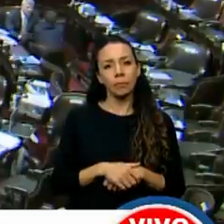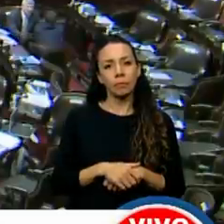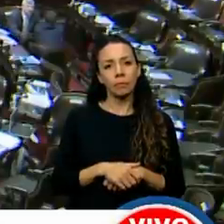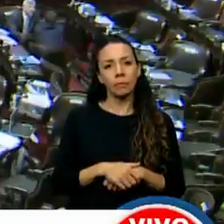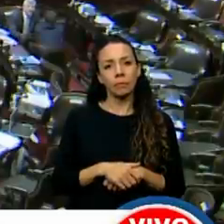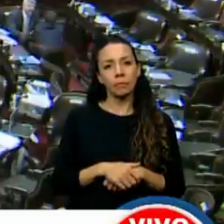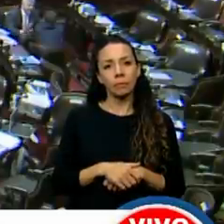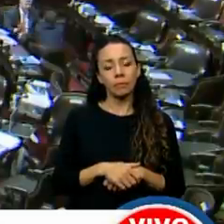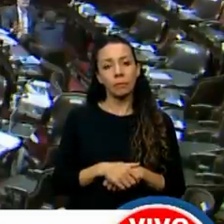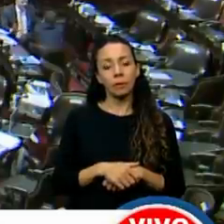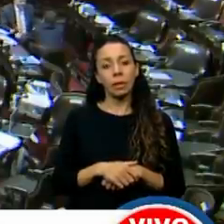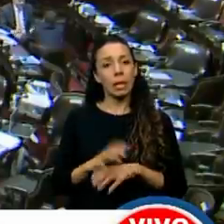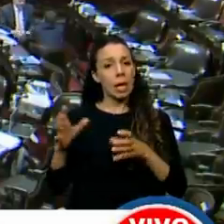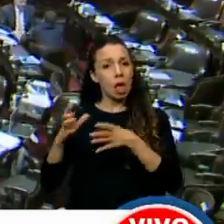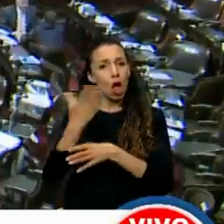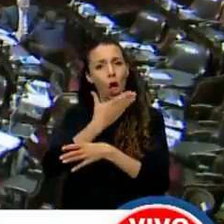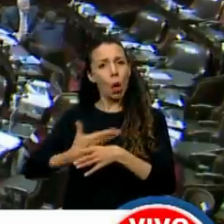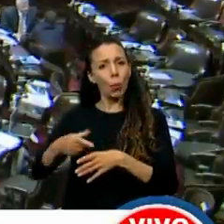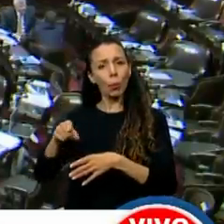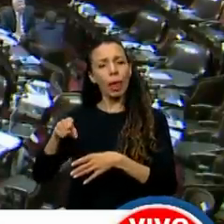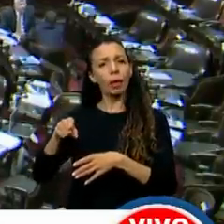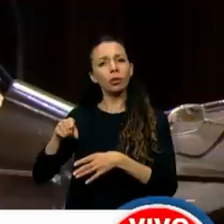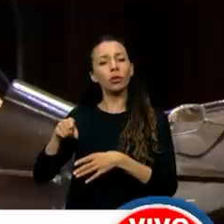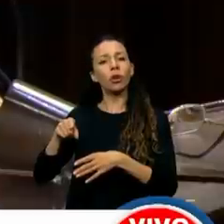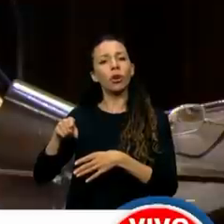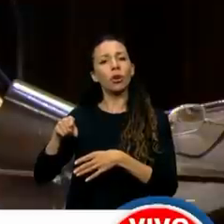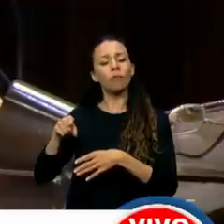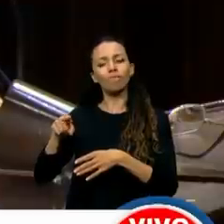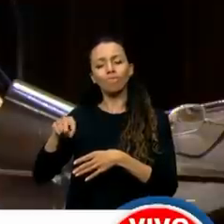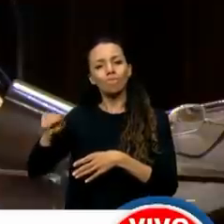que por parte del gobierno faltó diálogo